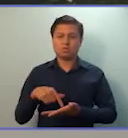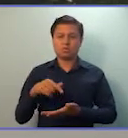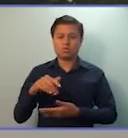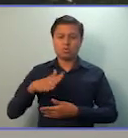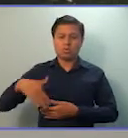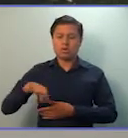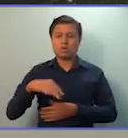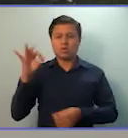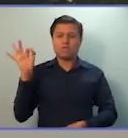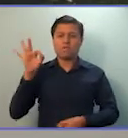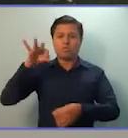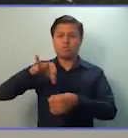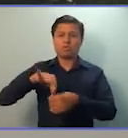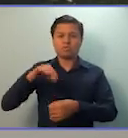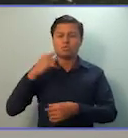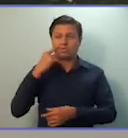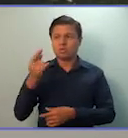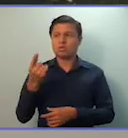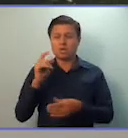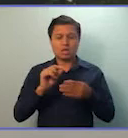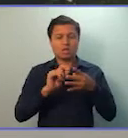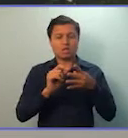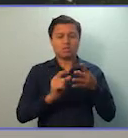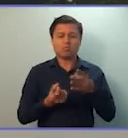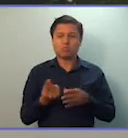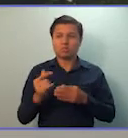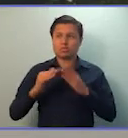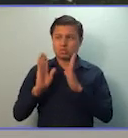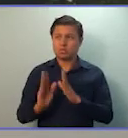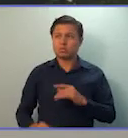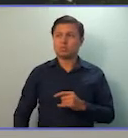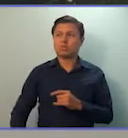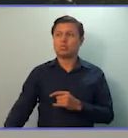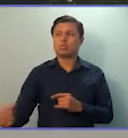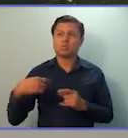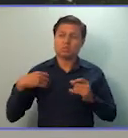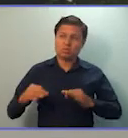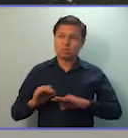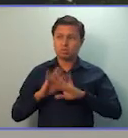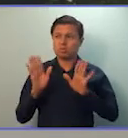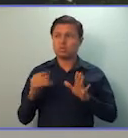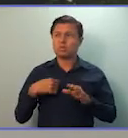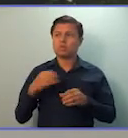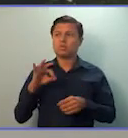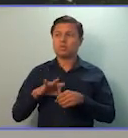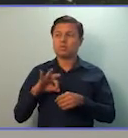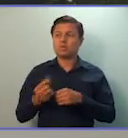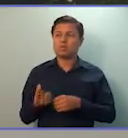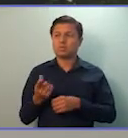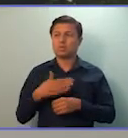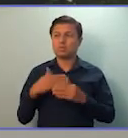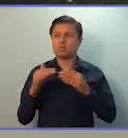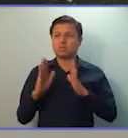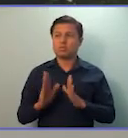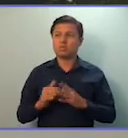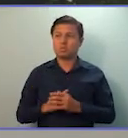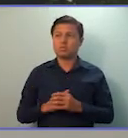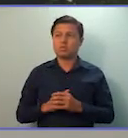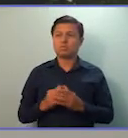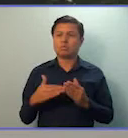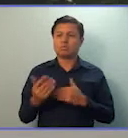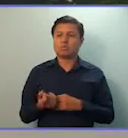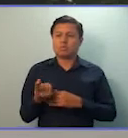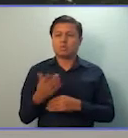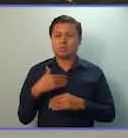ubican a las personas según la residencia es decir yo con toda seguridad voy a votar en el centro de votación más